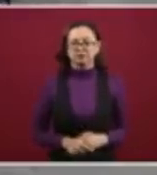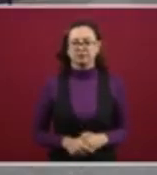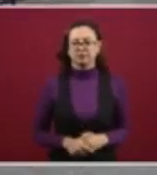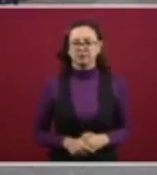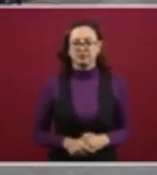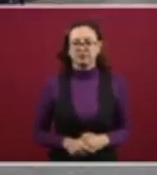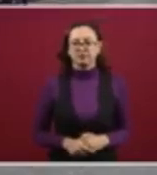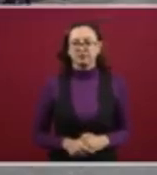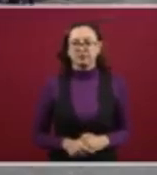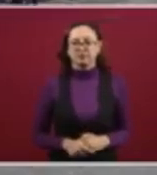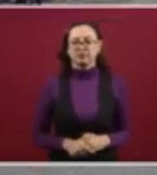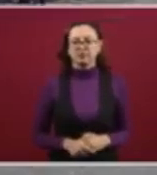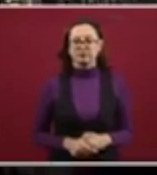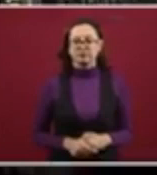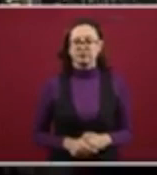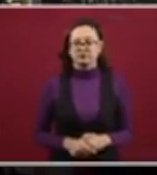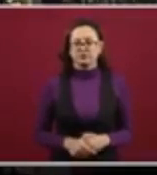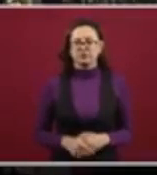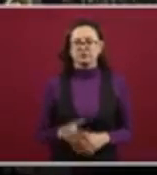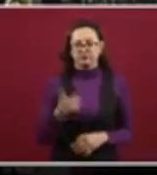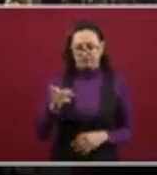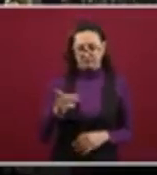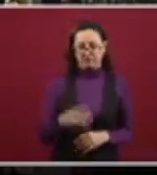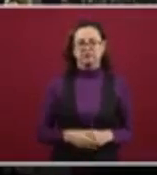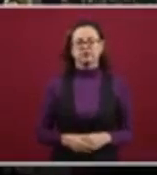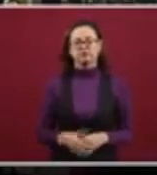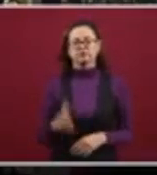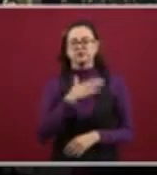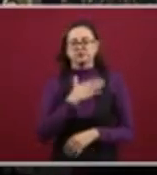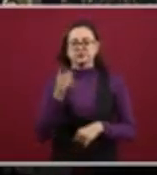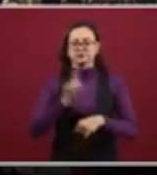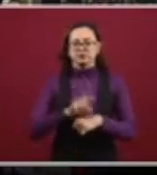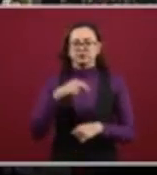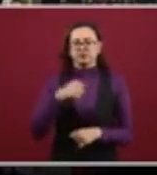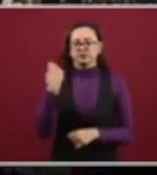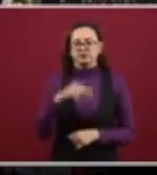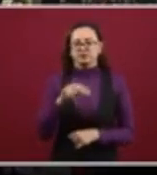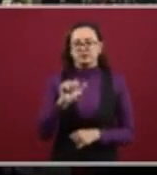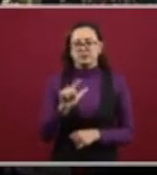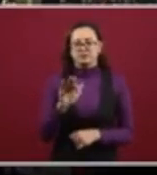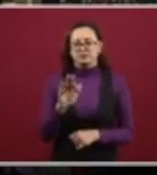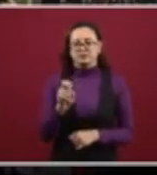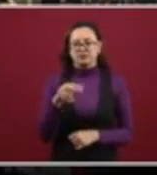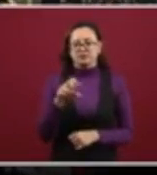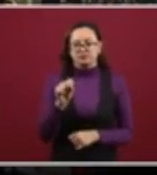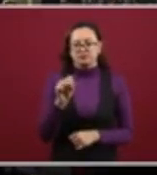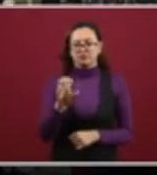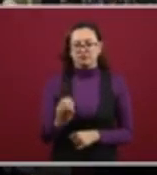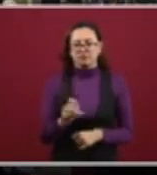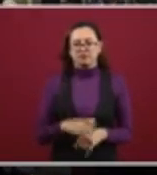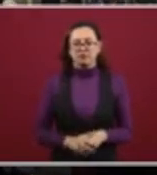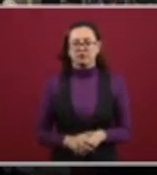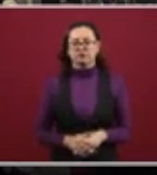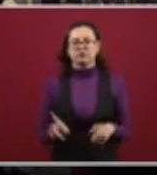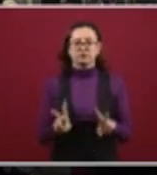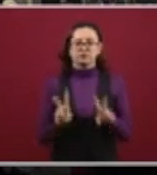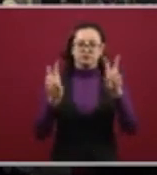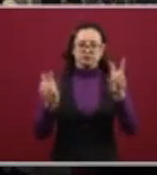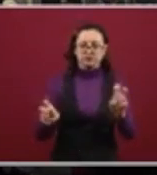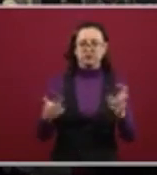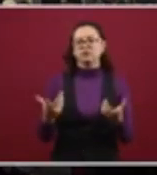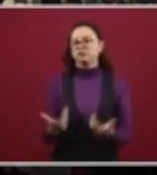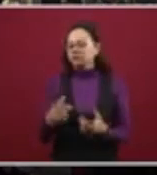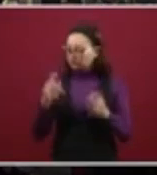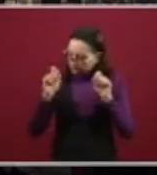A ver, empezamos. Buenos días, Alfonso Borges de Cadena Raza. Insistir precisamente en ese problema de los bloqueos, de los